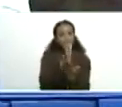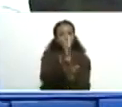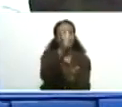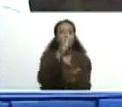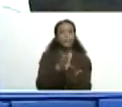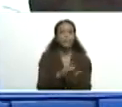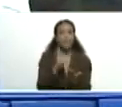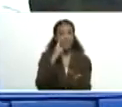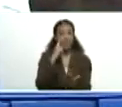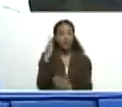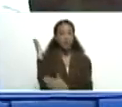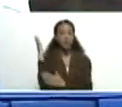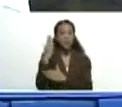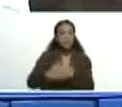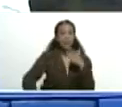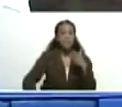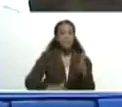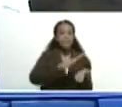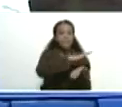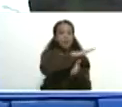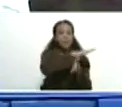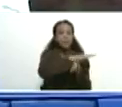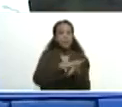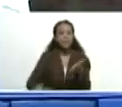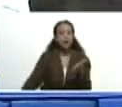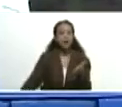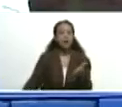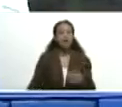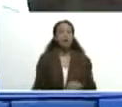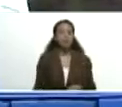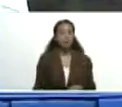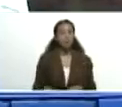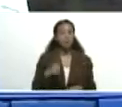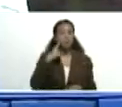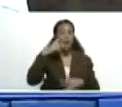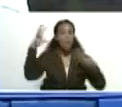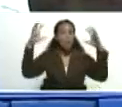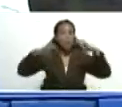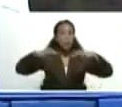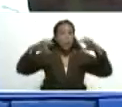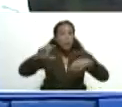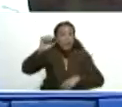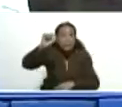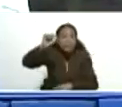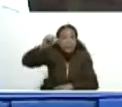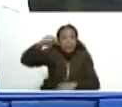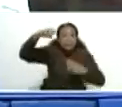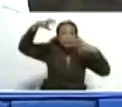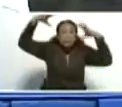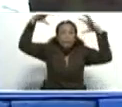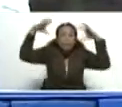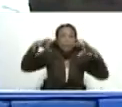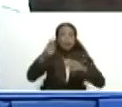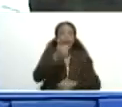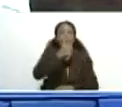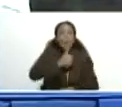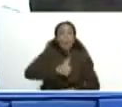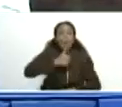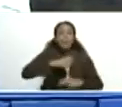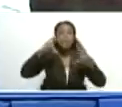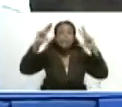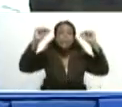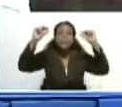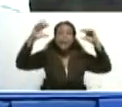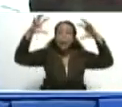efecto el cuchillo cruzado, ¿verdad? Está la lluvia que cae, pero no ha caído. Ahí la